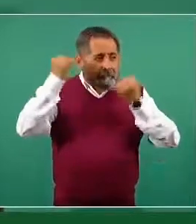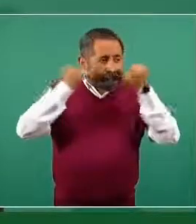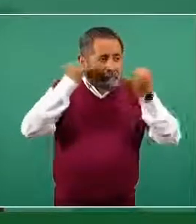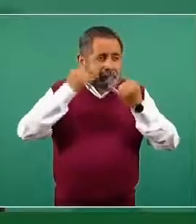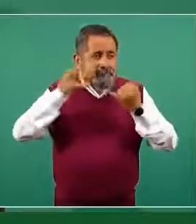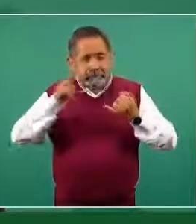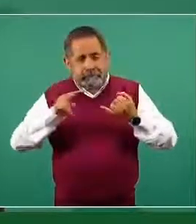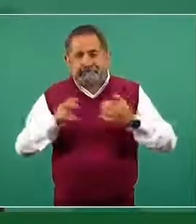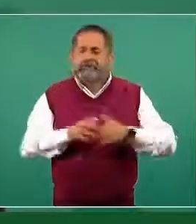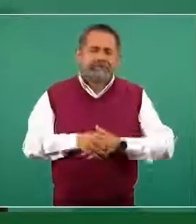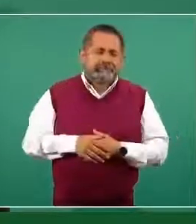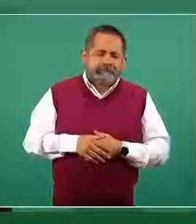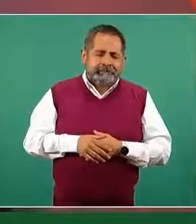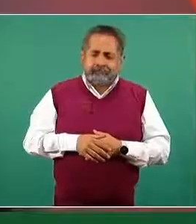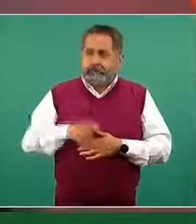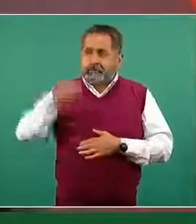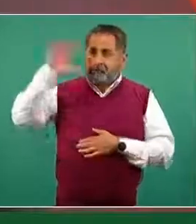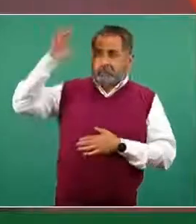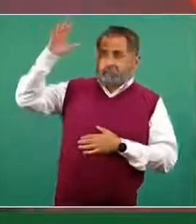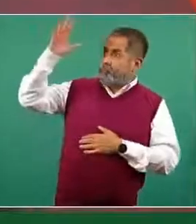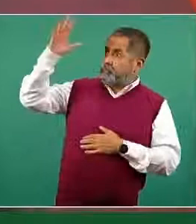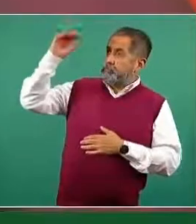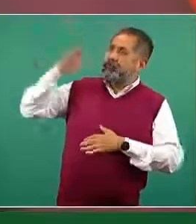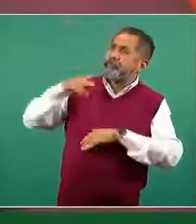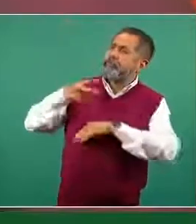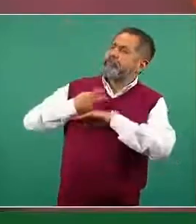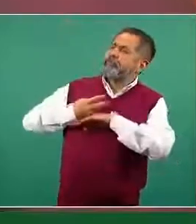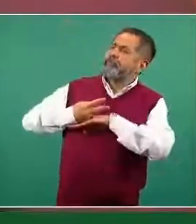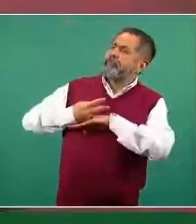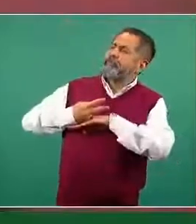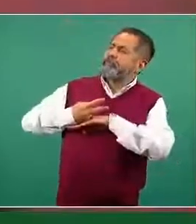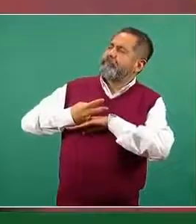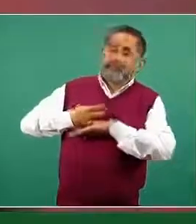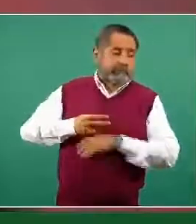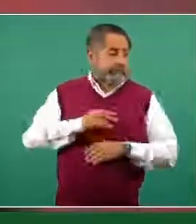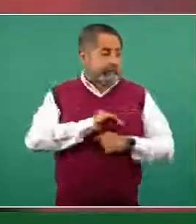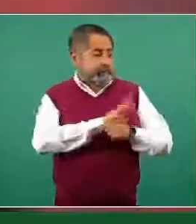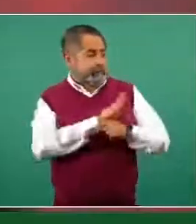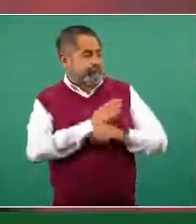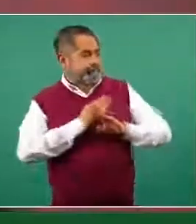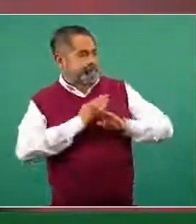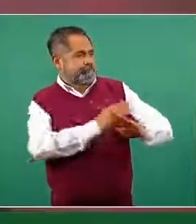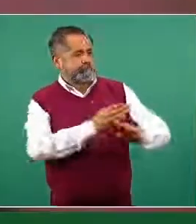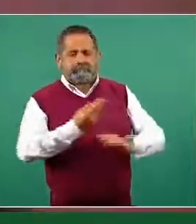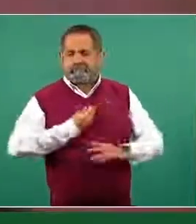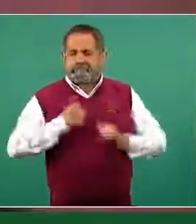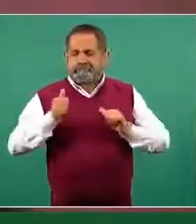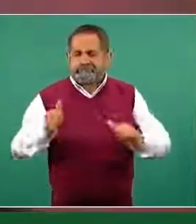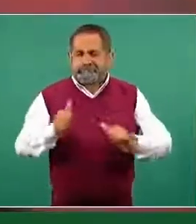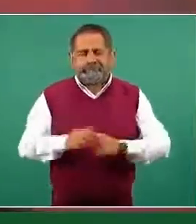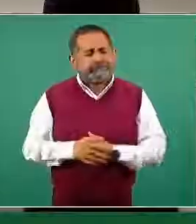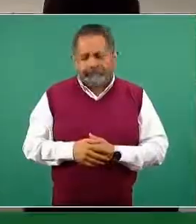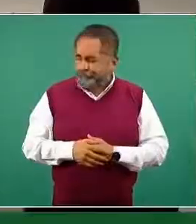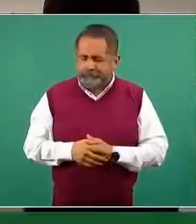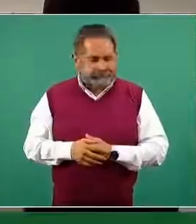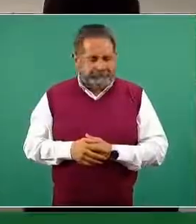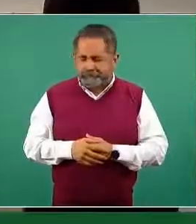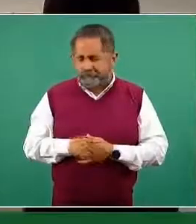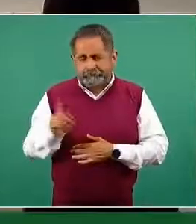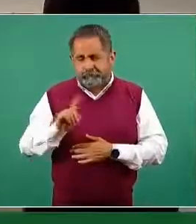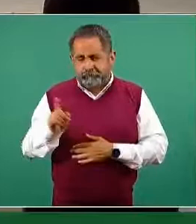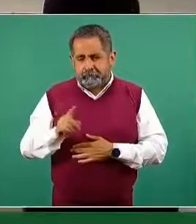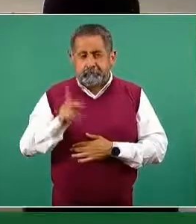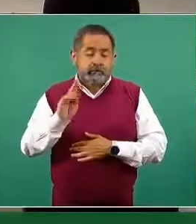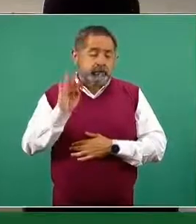realidades, ¿no? Exponerse al sol no ayuda a prevenir la enfermedad del coronavirus. Sin embargo, si usted